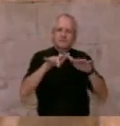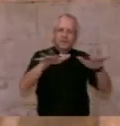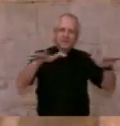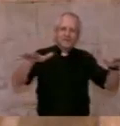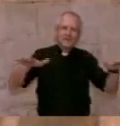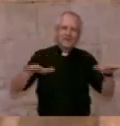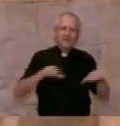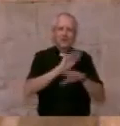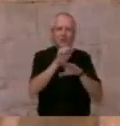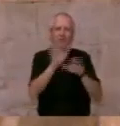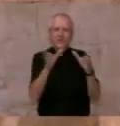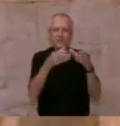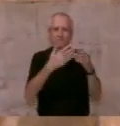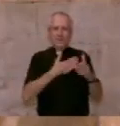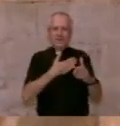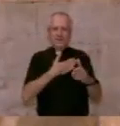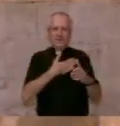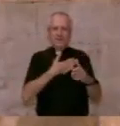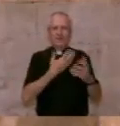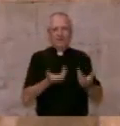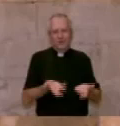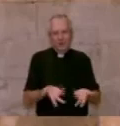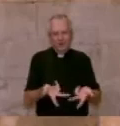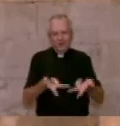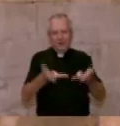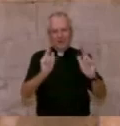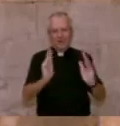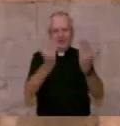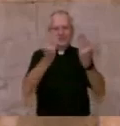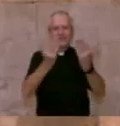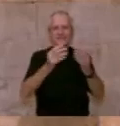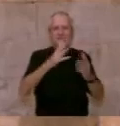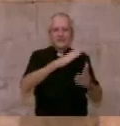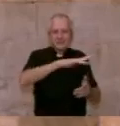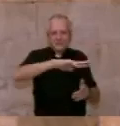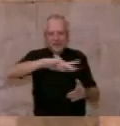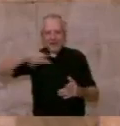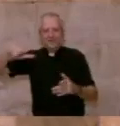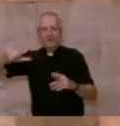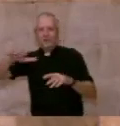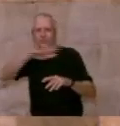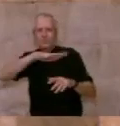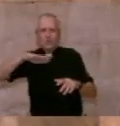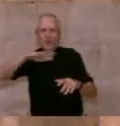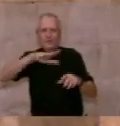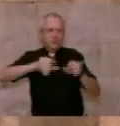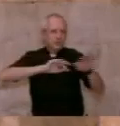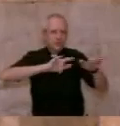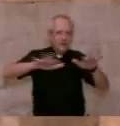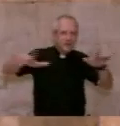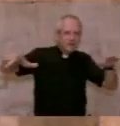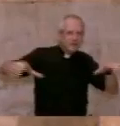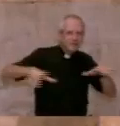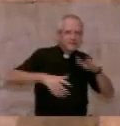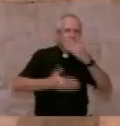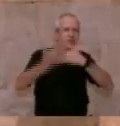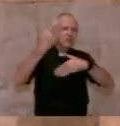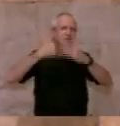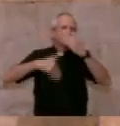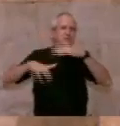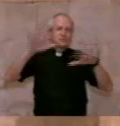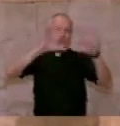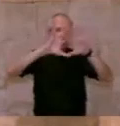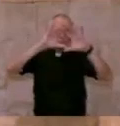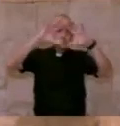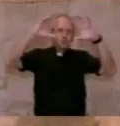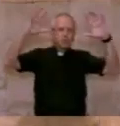així cuidaré jo de mi rebaño i lo libraré. Les aplegaré de tots els països. Sacándolo de los lugares por donde se habían dispersado un día por oscuros nubarrosos. Les faré venir a la